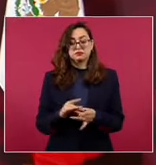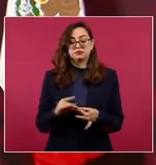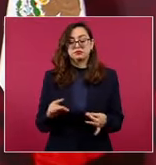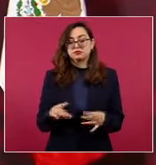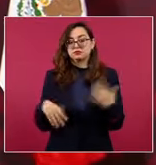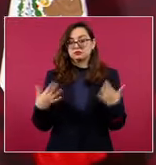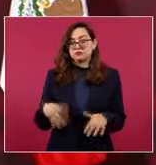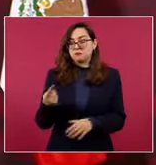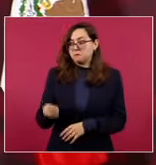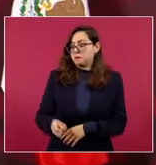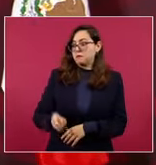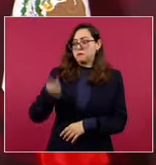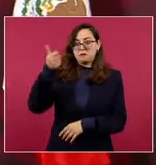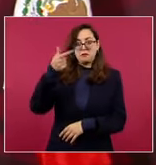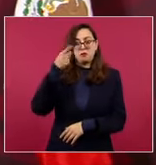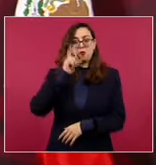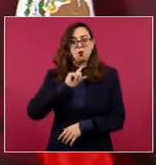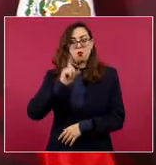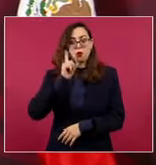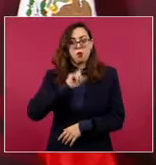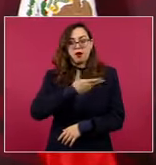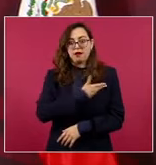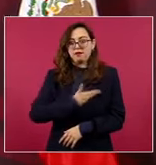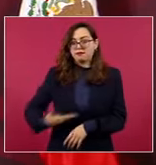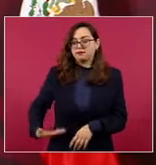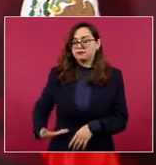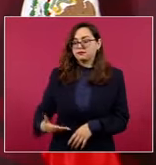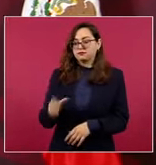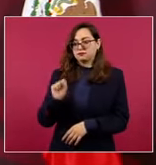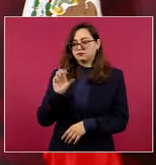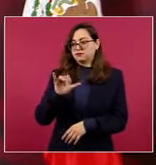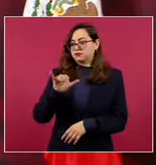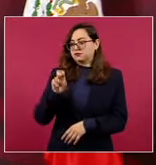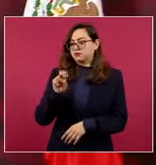ser la primera mujer en la historia